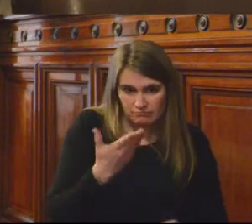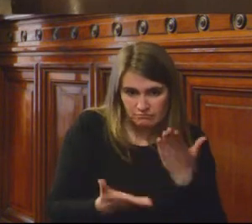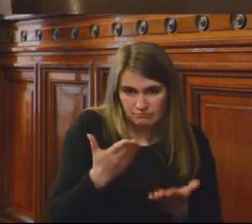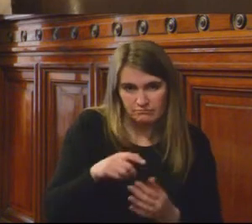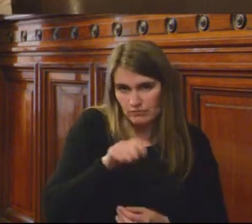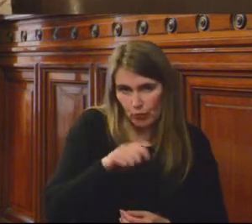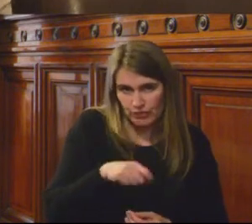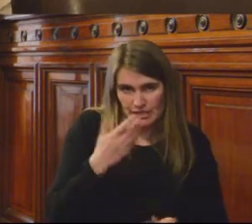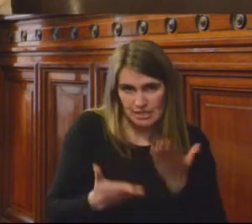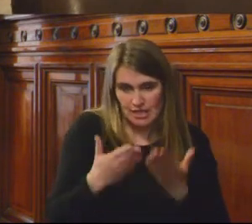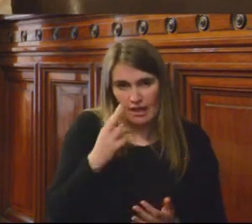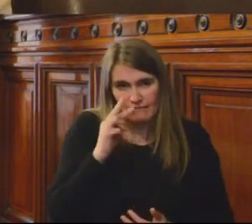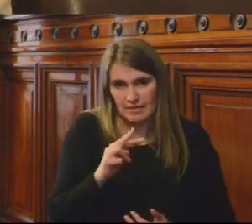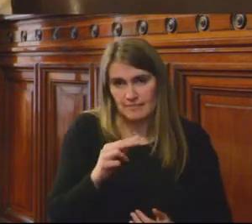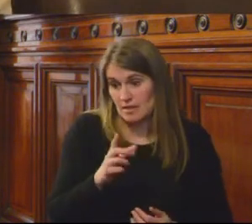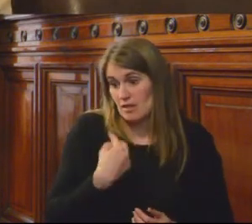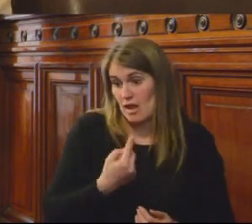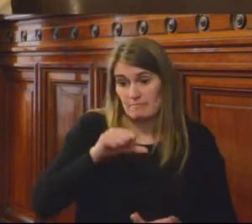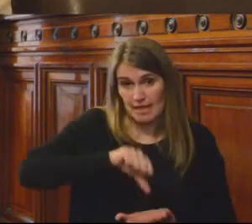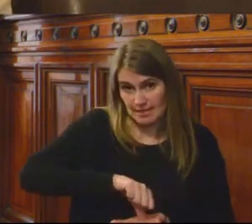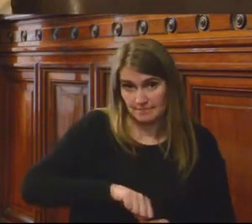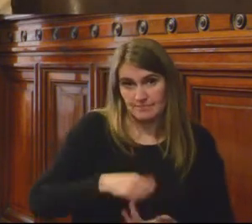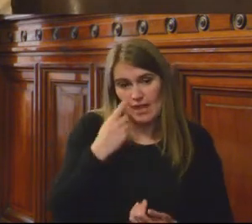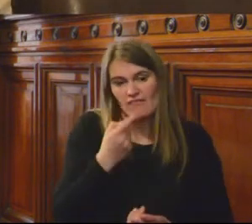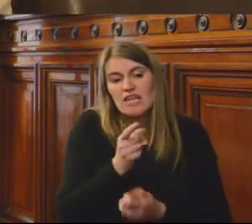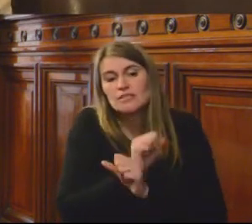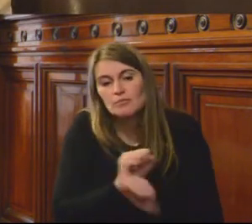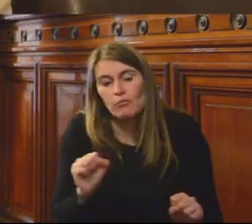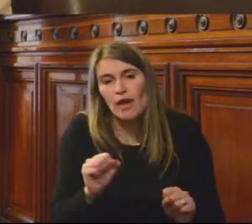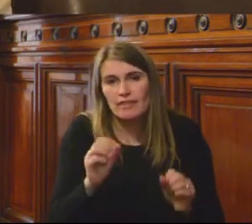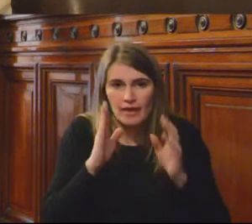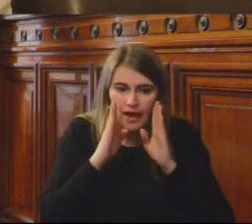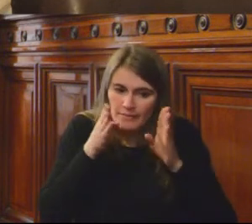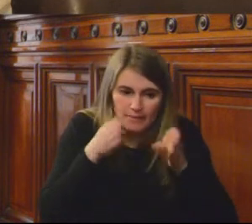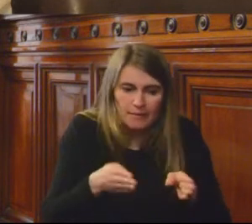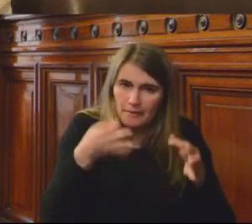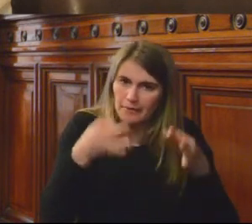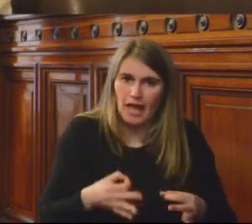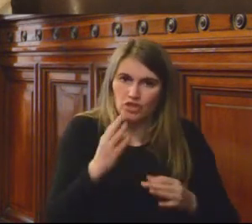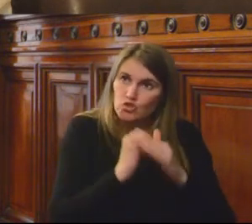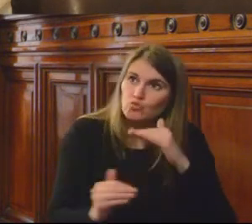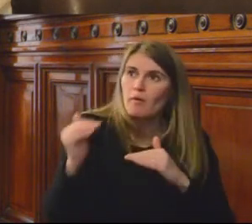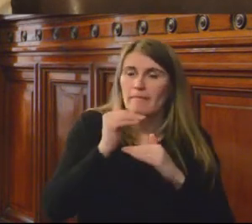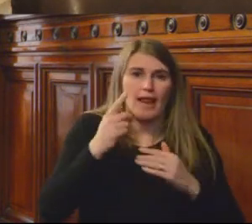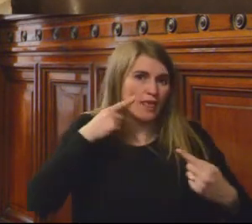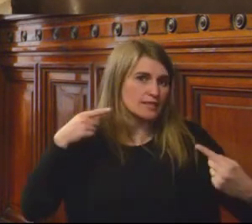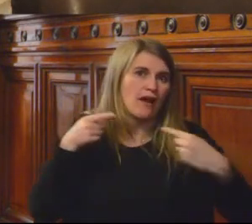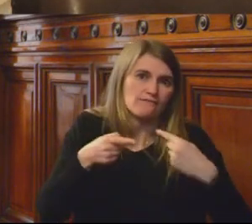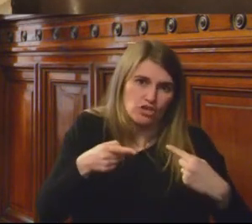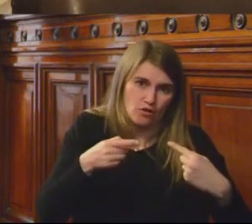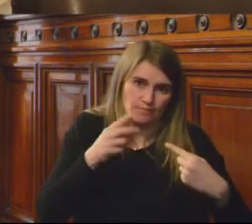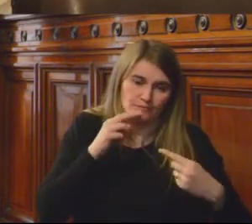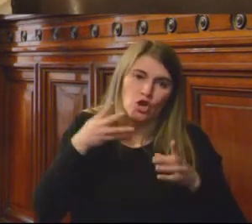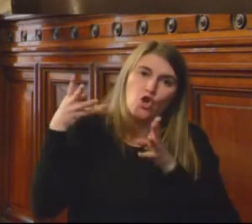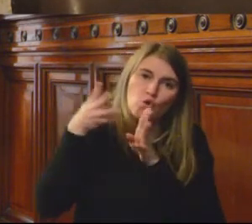justicia en nuestro país, que permita atender y superar ese desafío de la